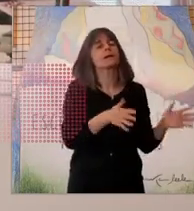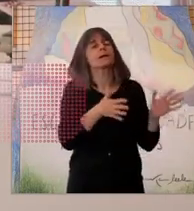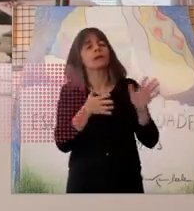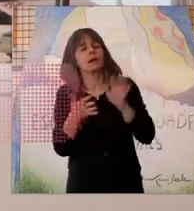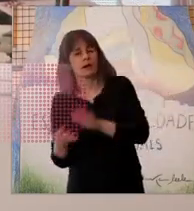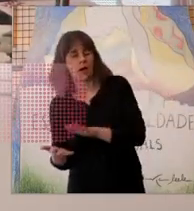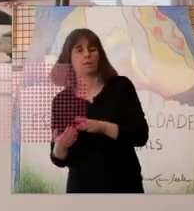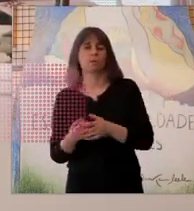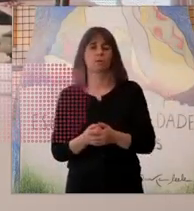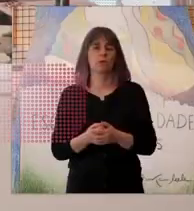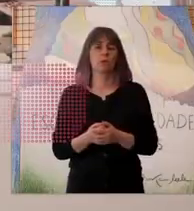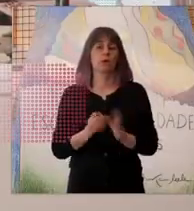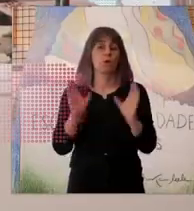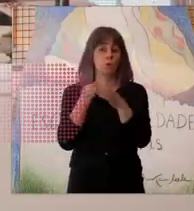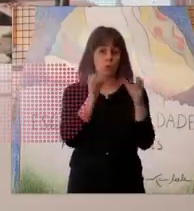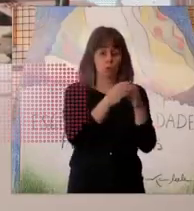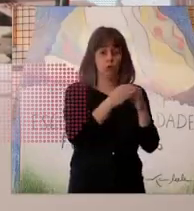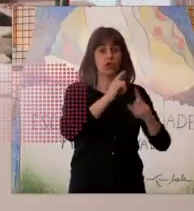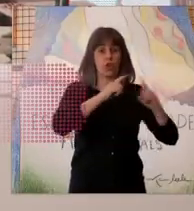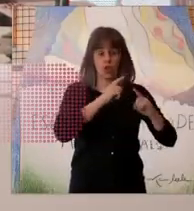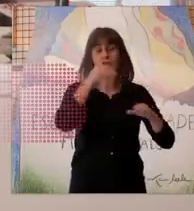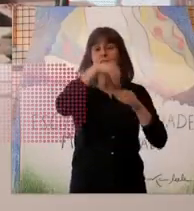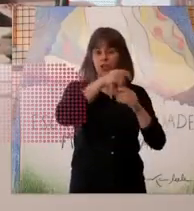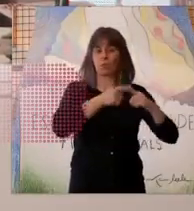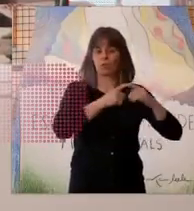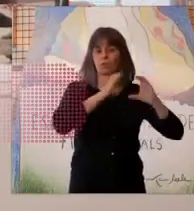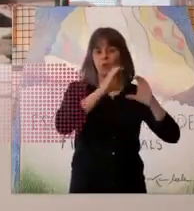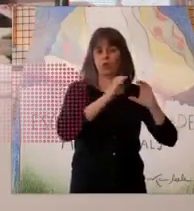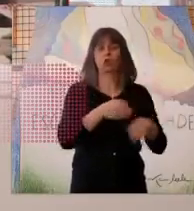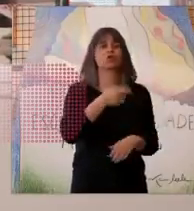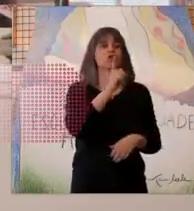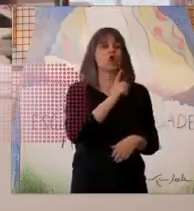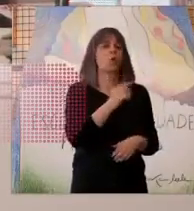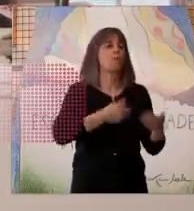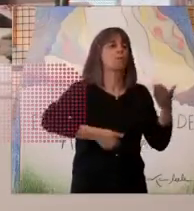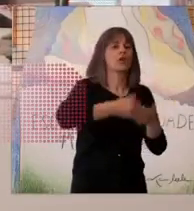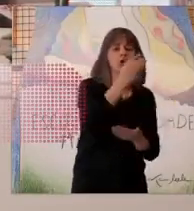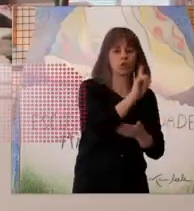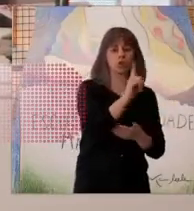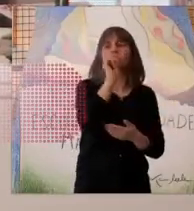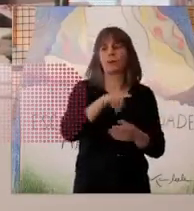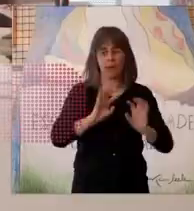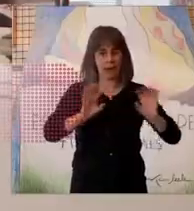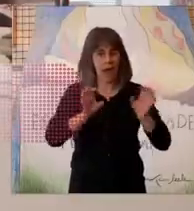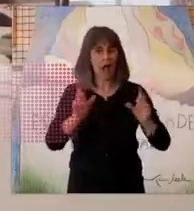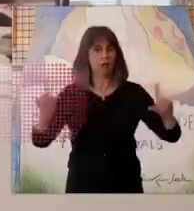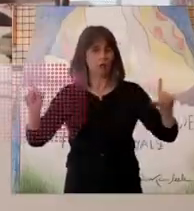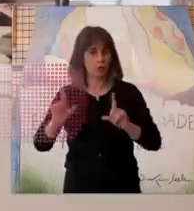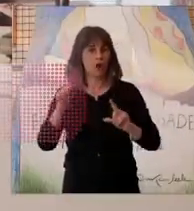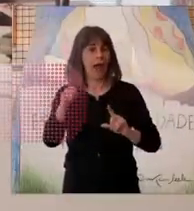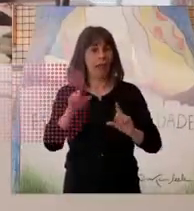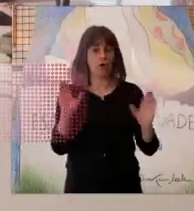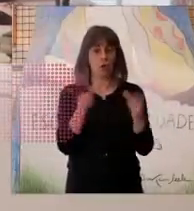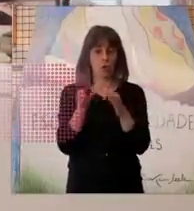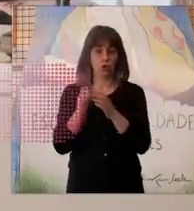de las direcciones de algunos medios de comunicación no solo de los de los periódicos sino también en radios y televisiones y